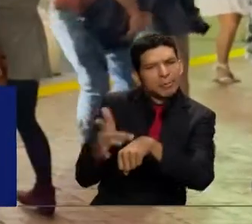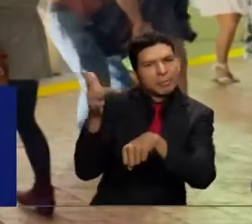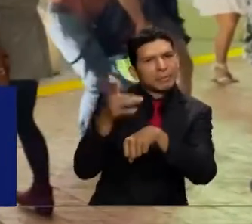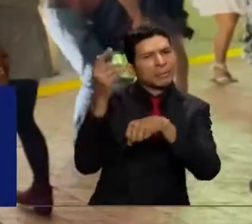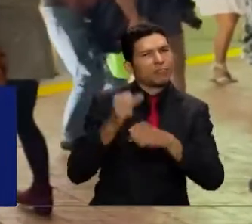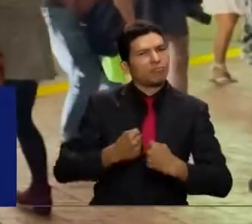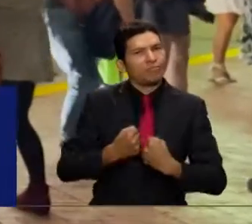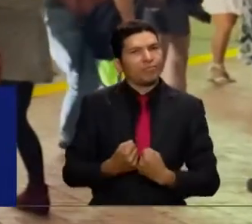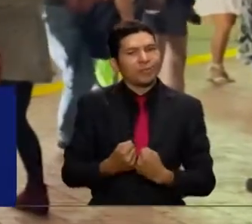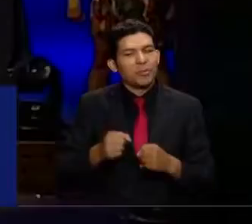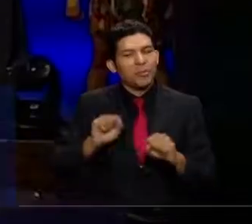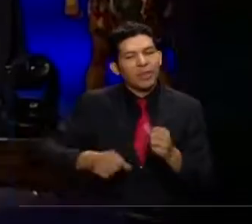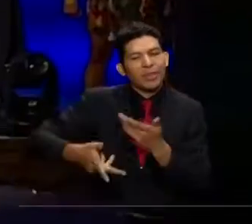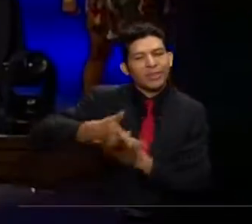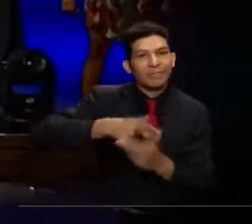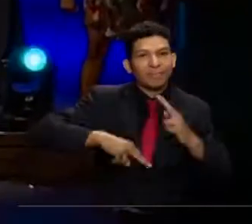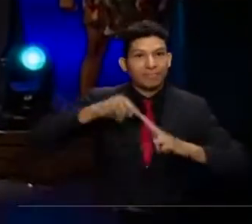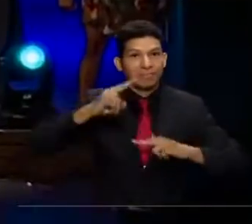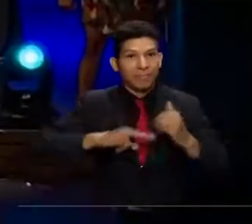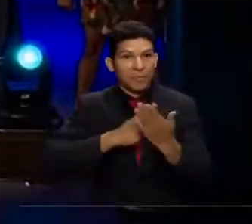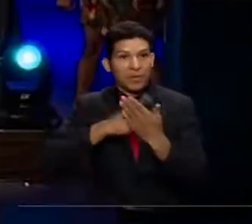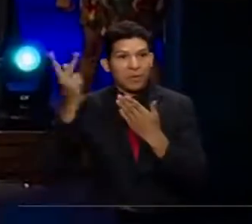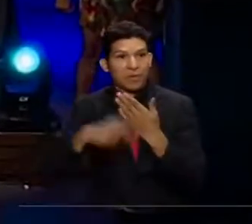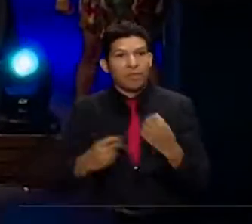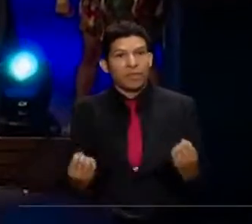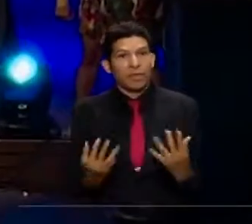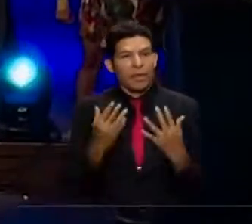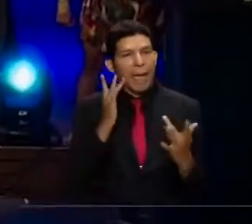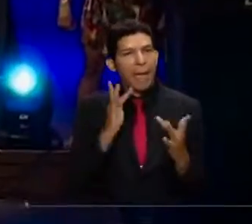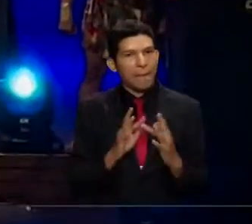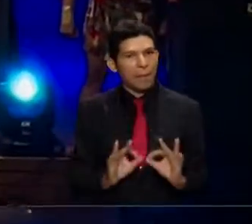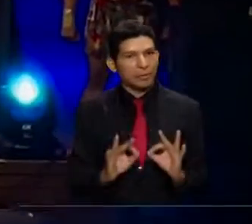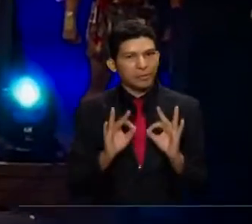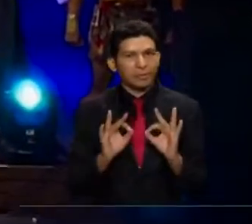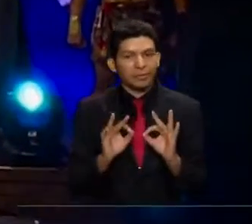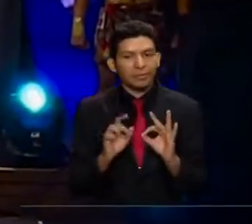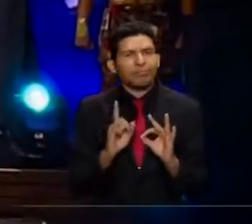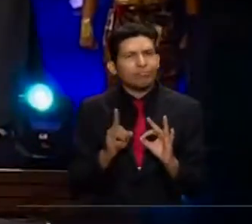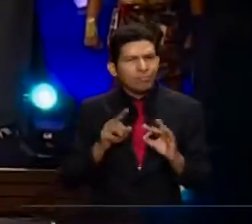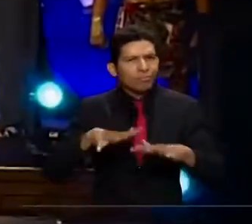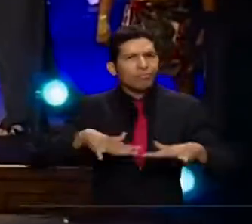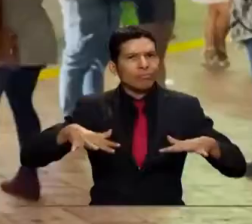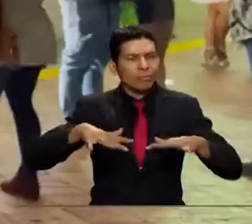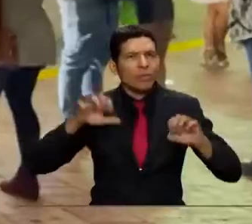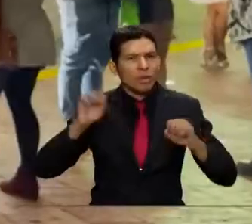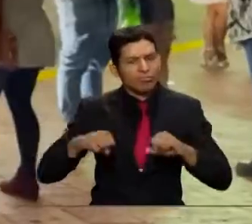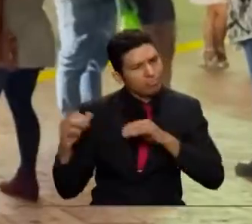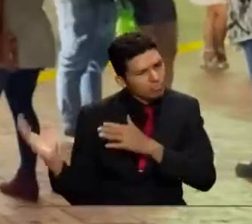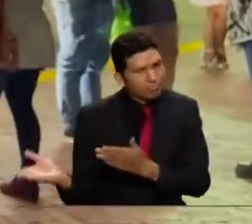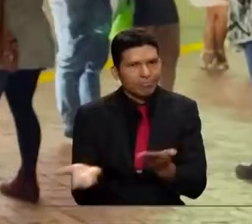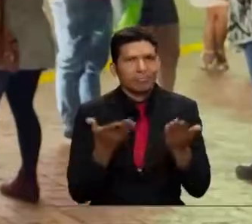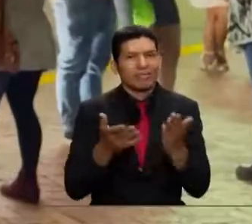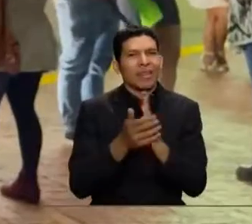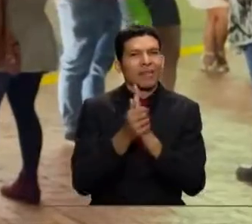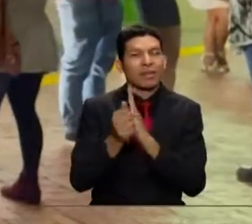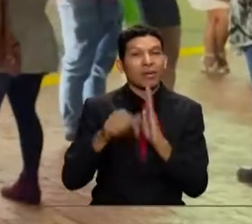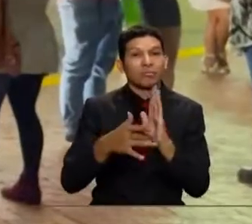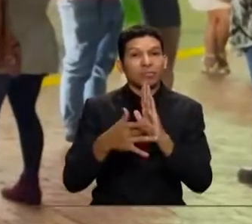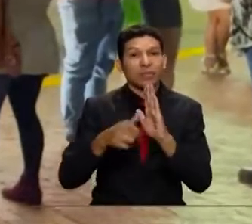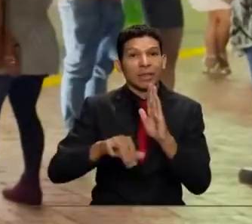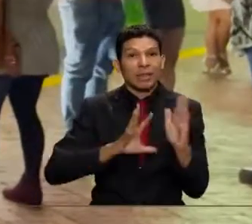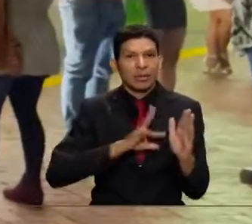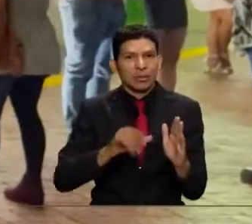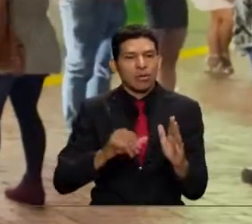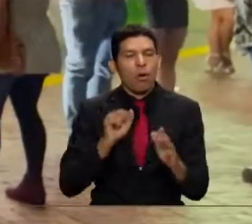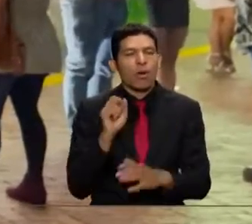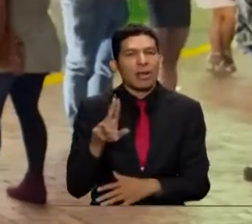tener una convivencia, construir proyectos de vida asertivo. Creo que este es el espacio para traer todo ese talento, mostrarle a Cali que el